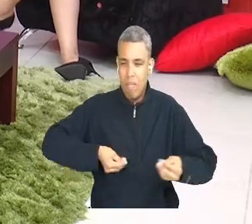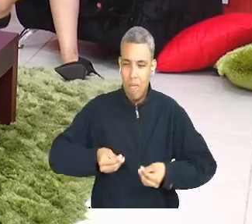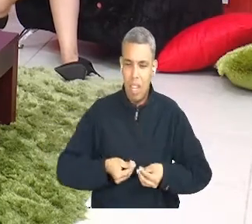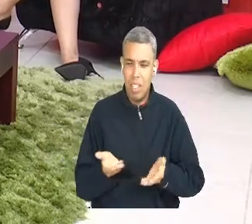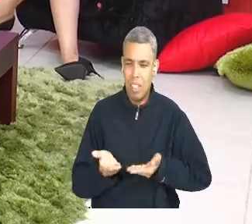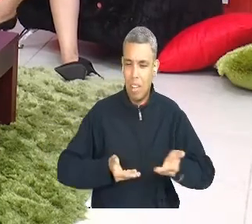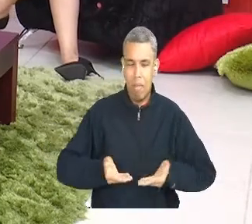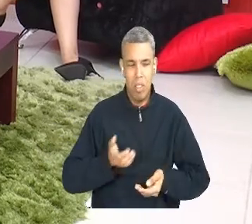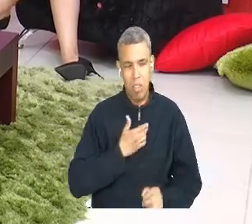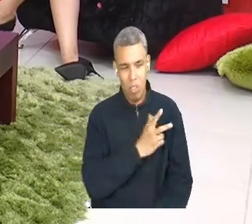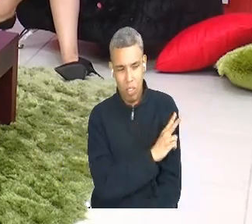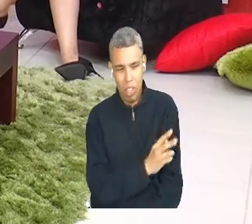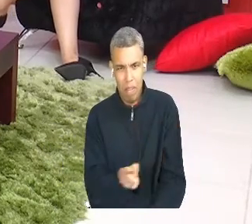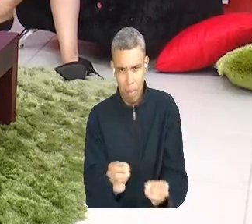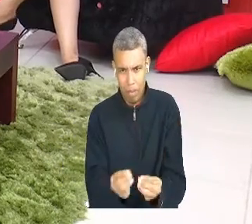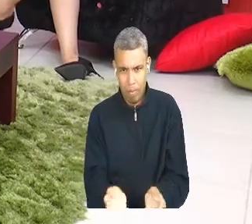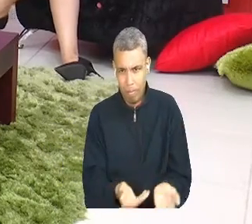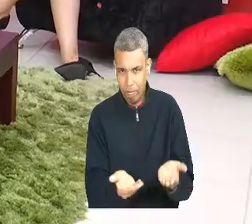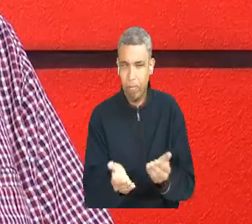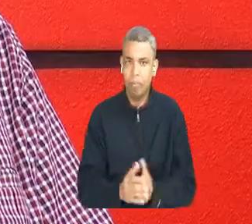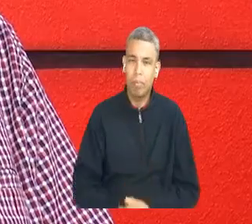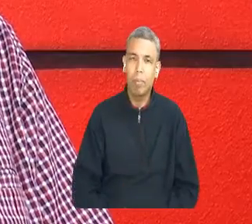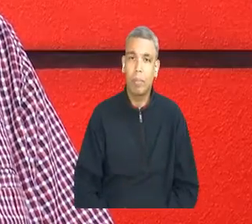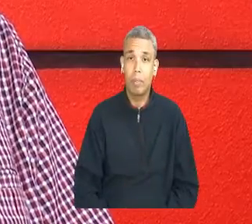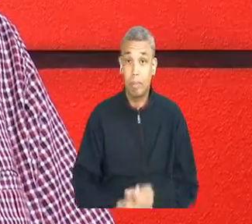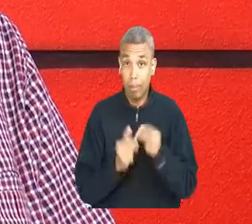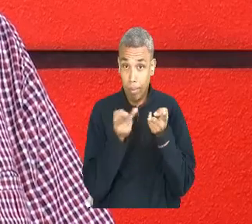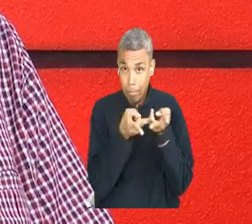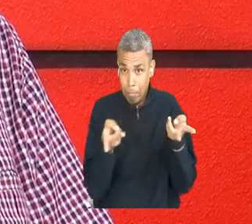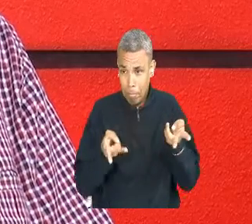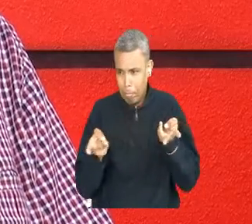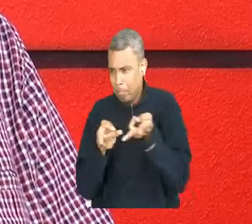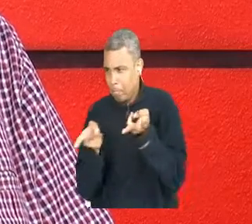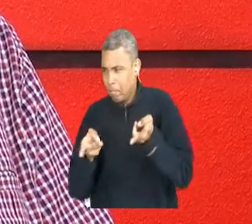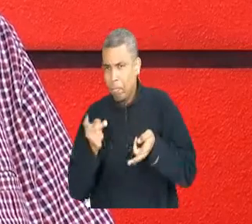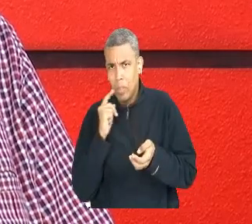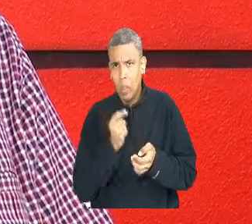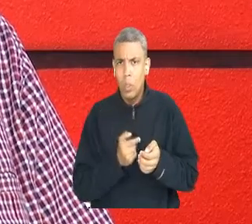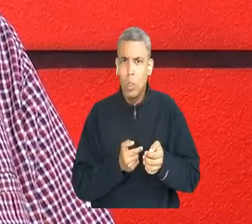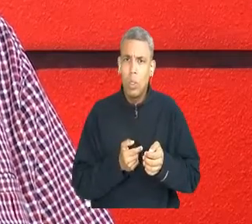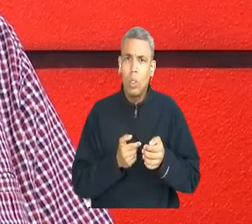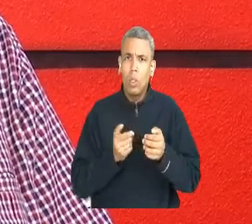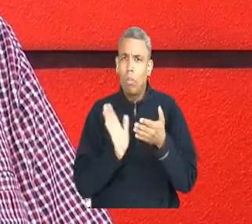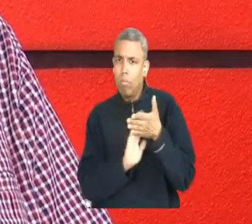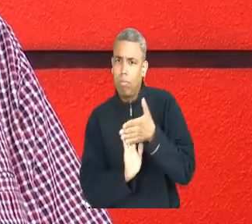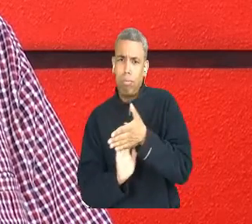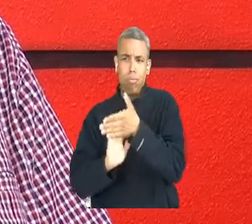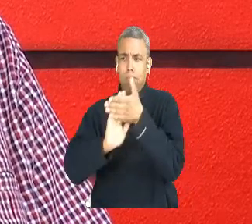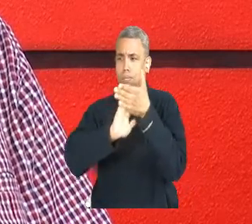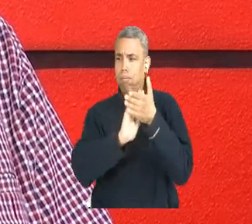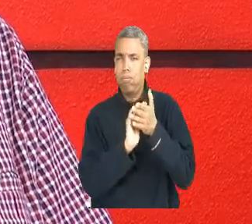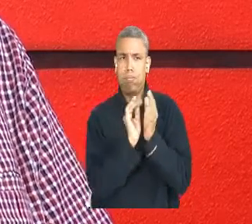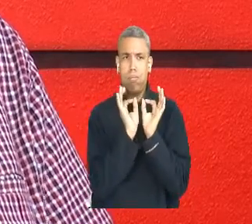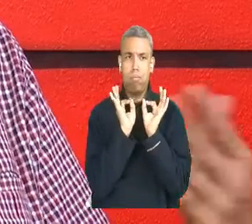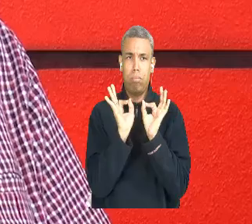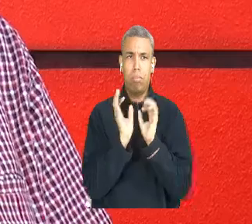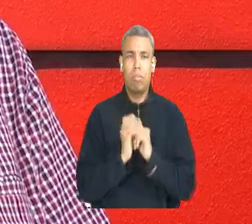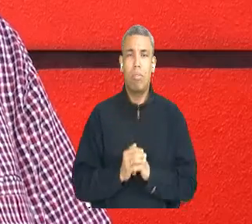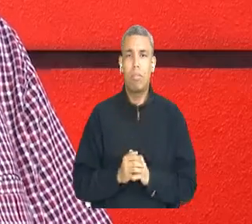tienen para nosotros bueno aparte de la de las habitaciones que son muy cómodas además están recién remodeladas a pesar de ser un hotel muy joven